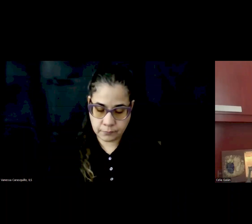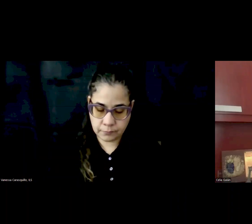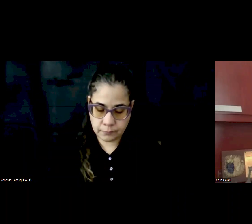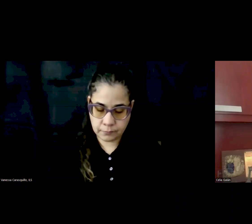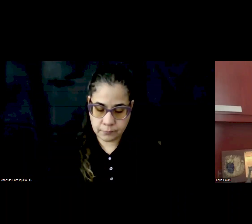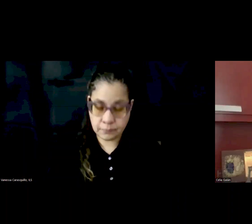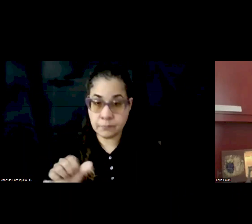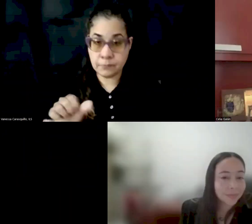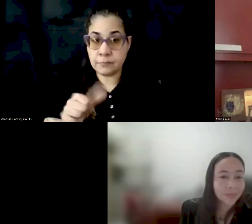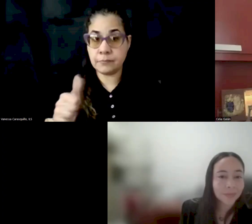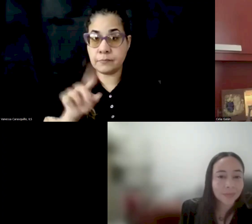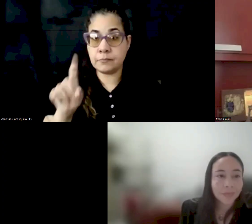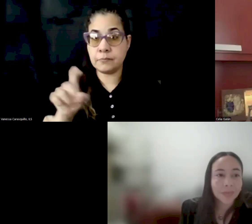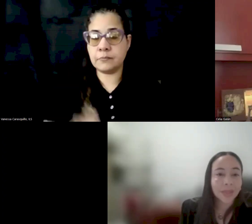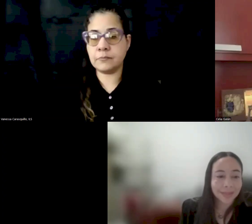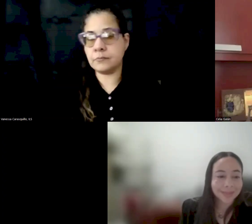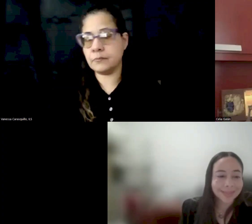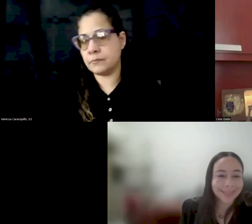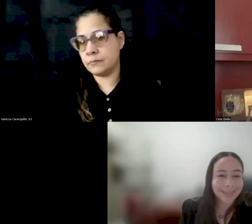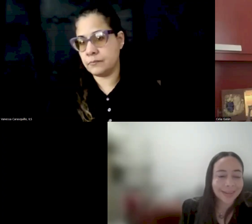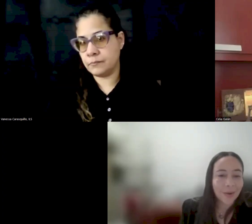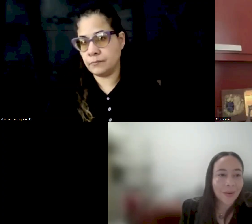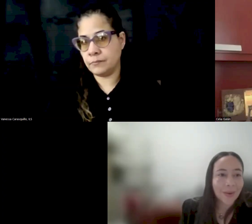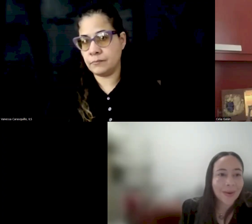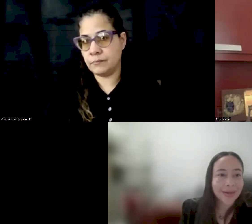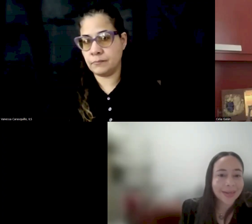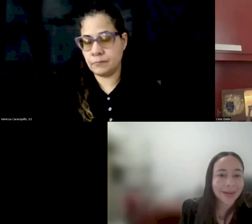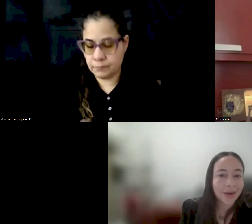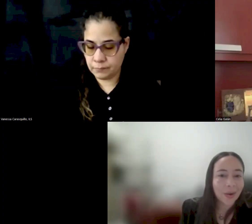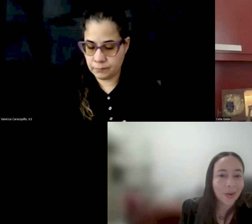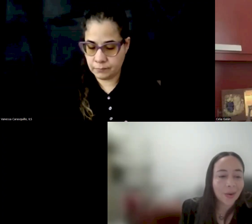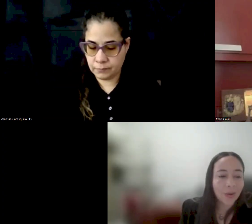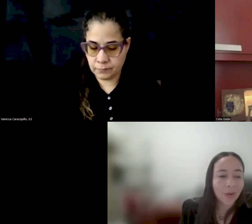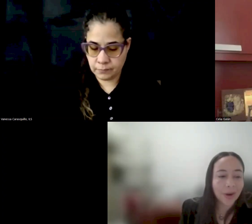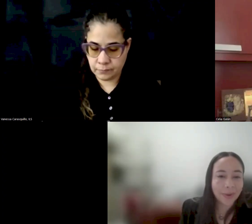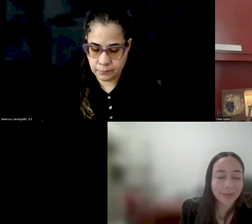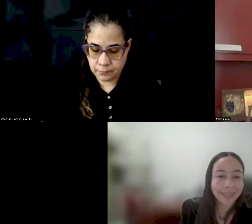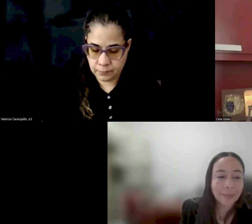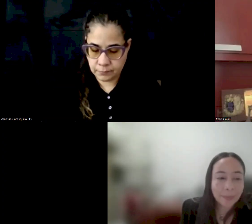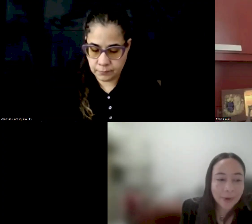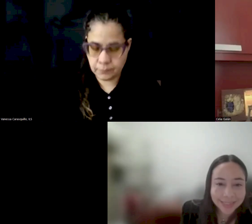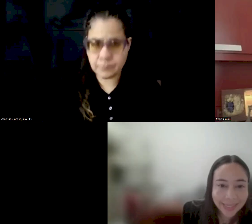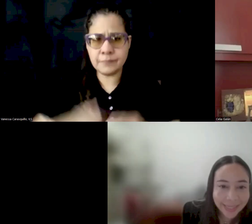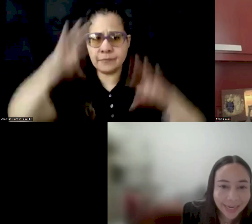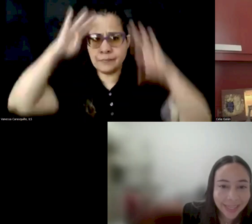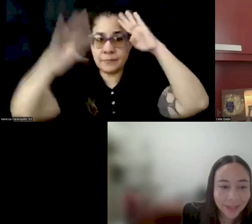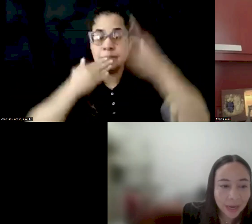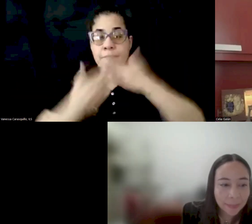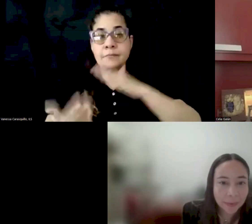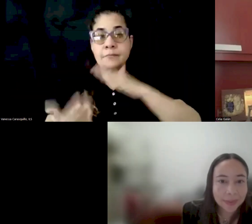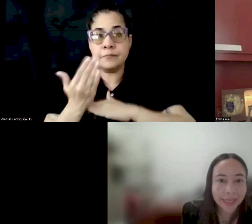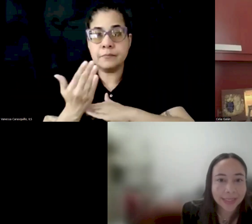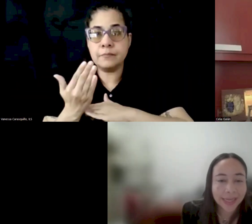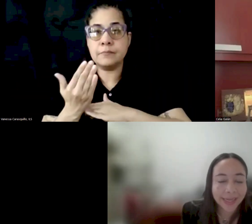¿Alguna otra pregunta? Dice, Cuando viene. Hola, buenos días. Voy a seguir leyendo